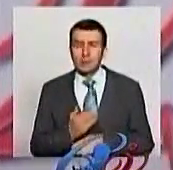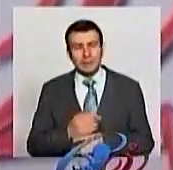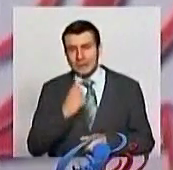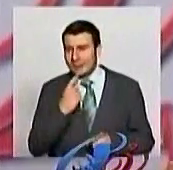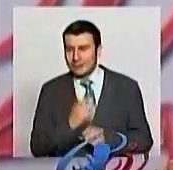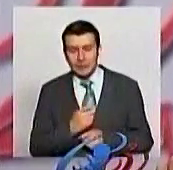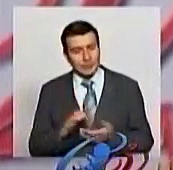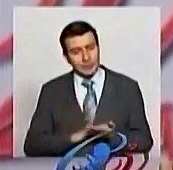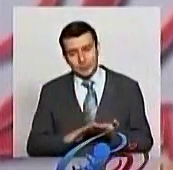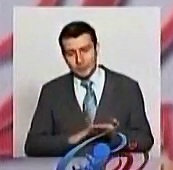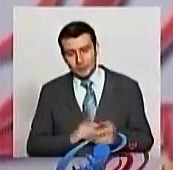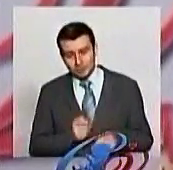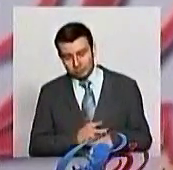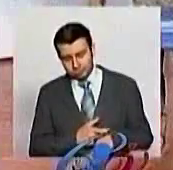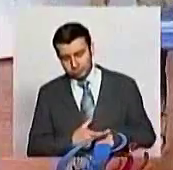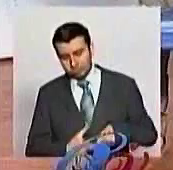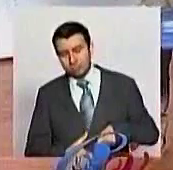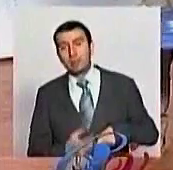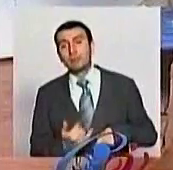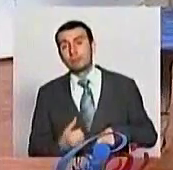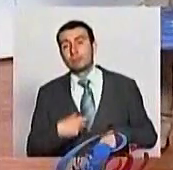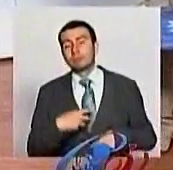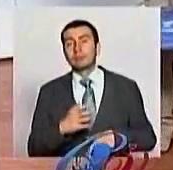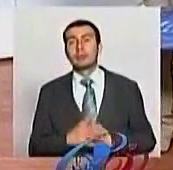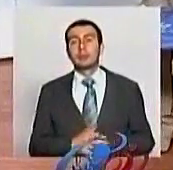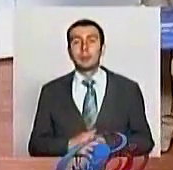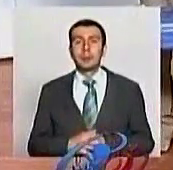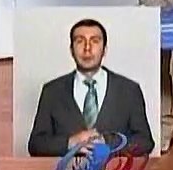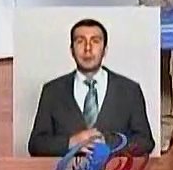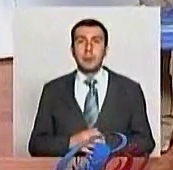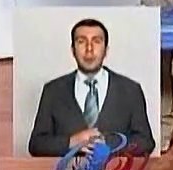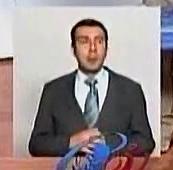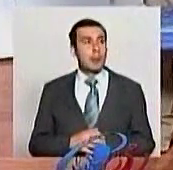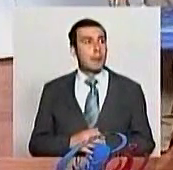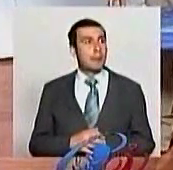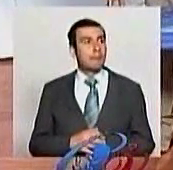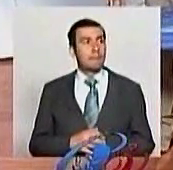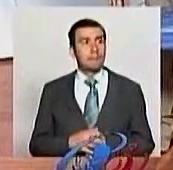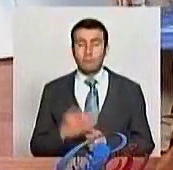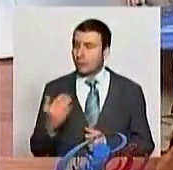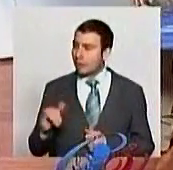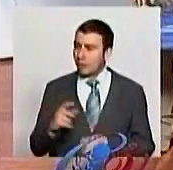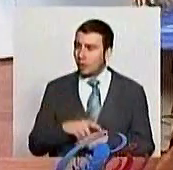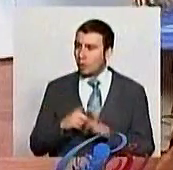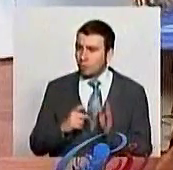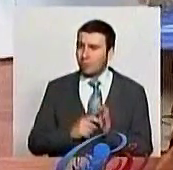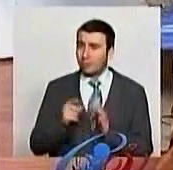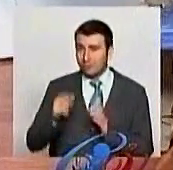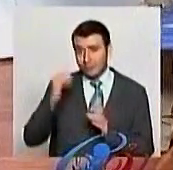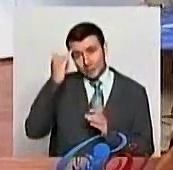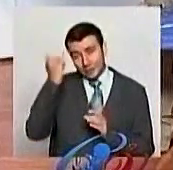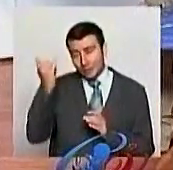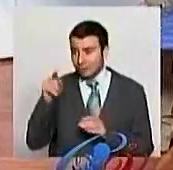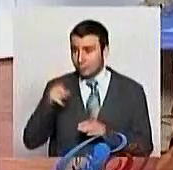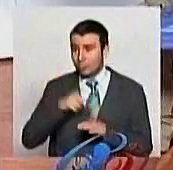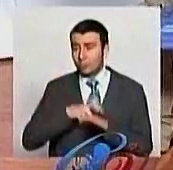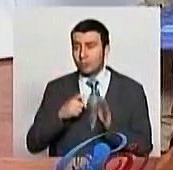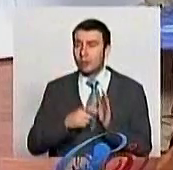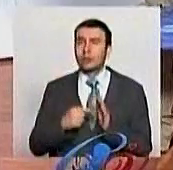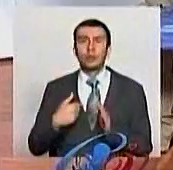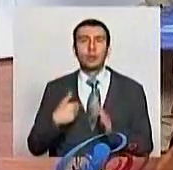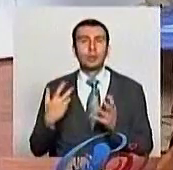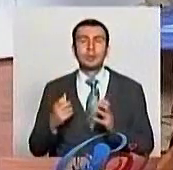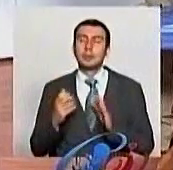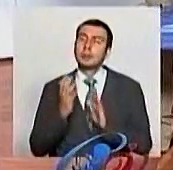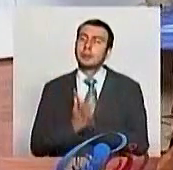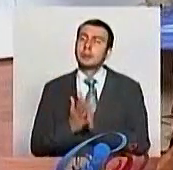de tratar. Bueno, ya con todas estas ideas, yo les voy a, por ejemplo, a compartir